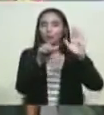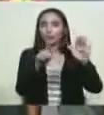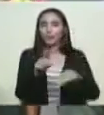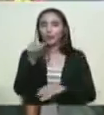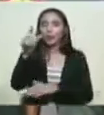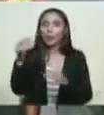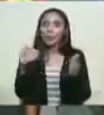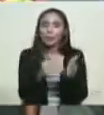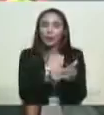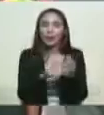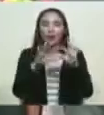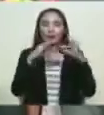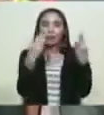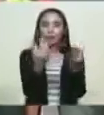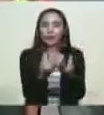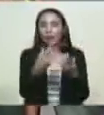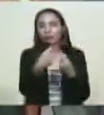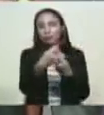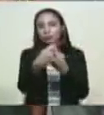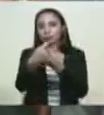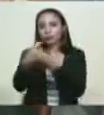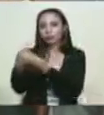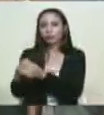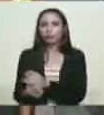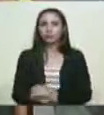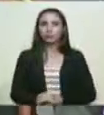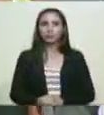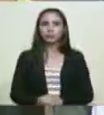361.000 nuevos hogares de la patria.